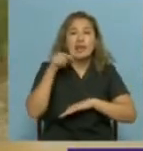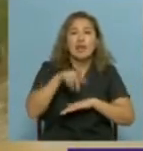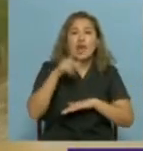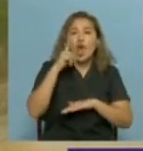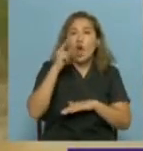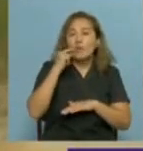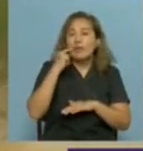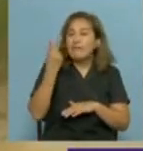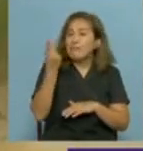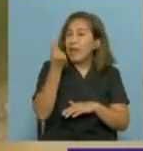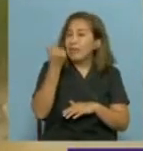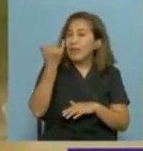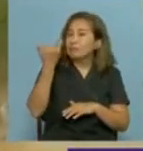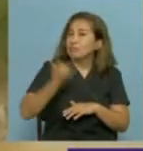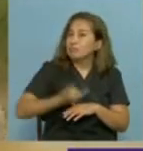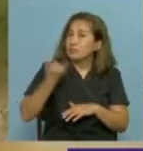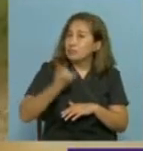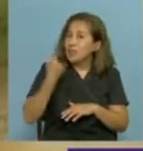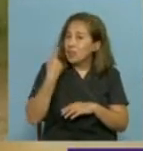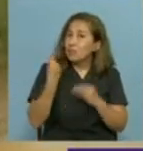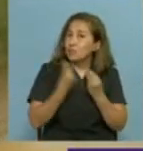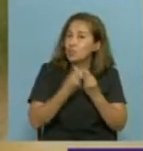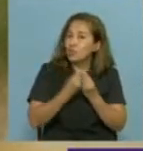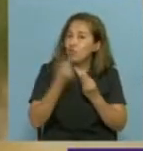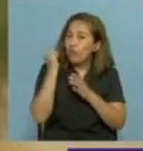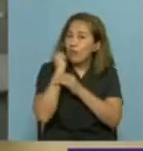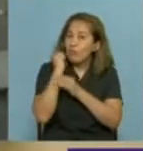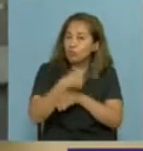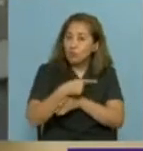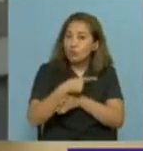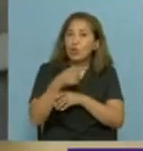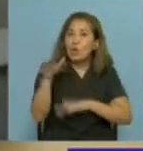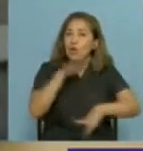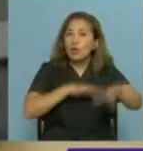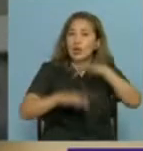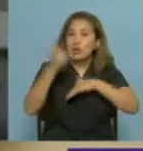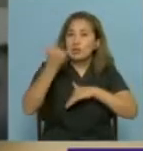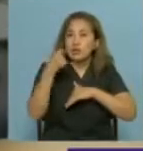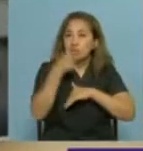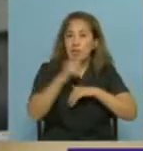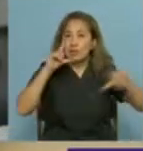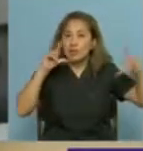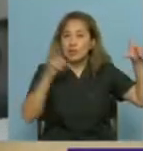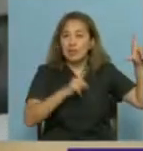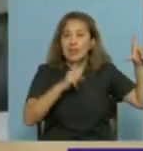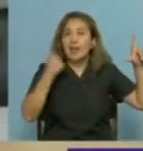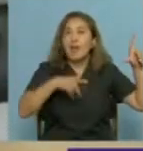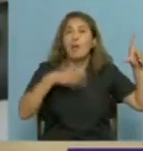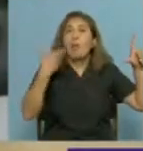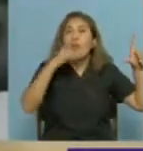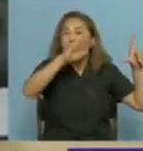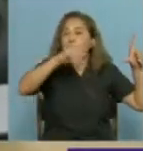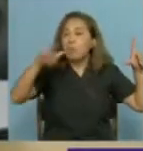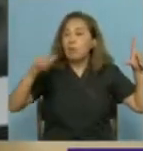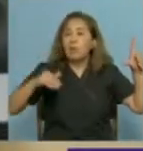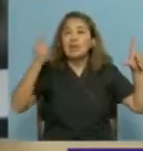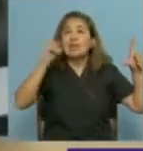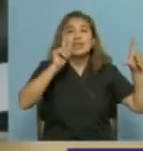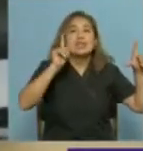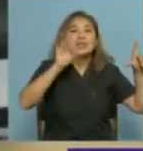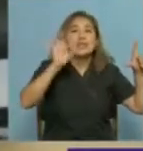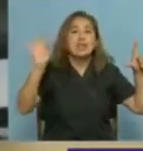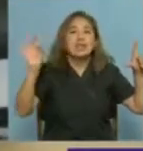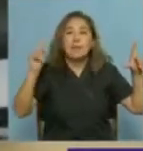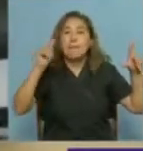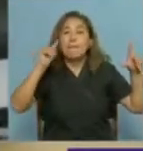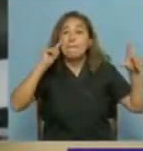multimillonario richard branson el cual tiene una calidad para reunir alrededor de 100 millones